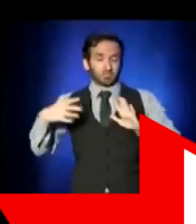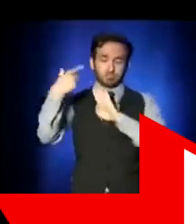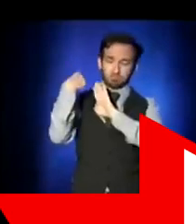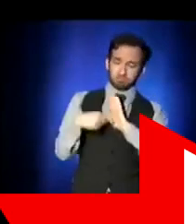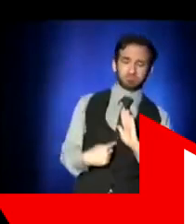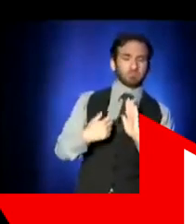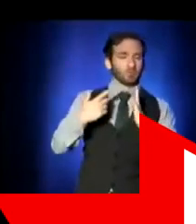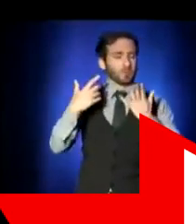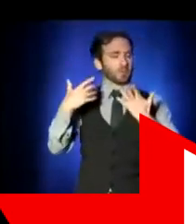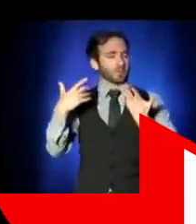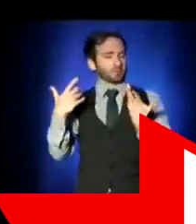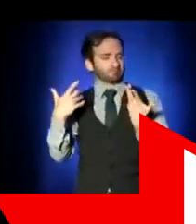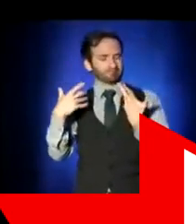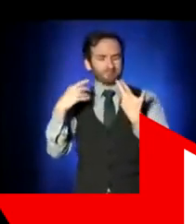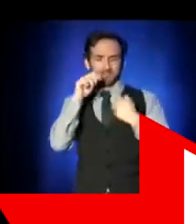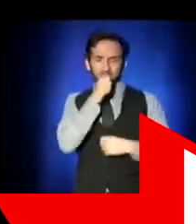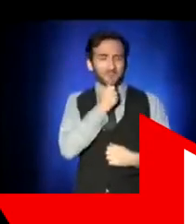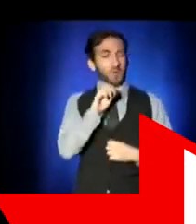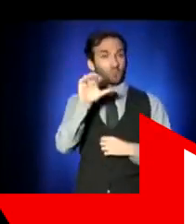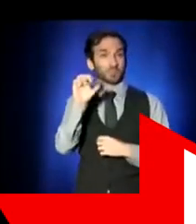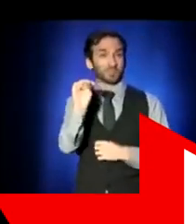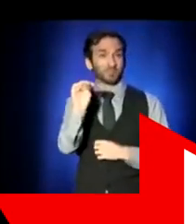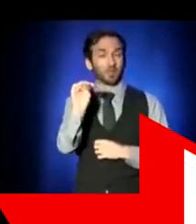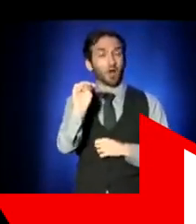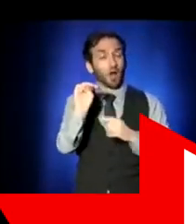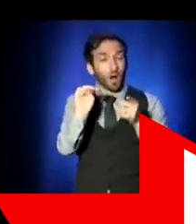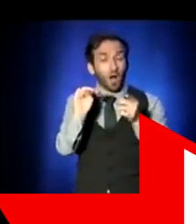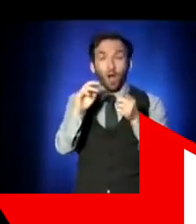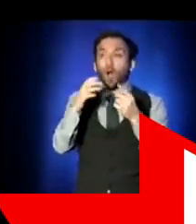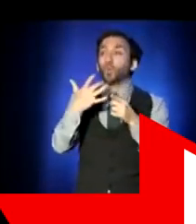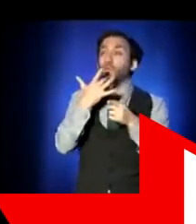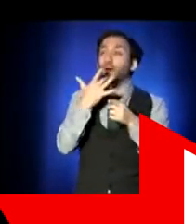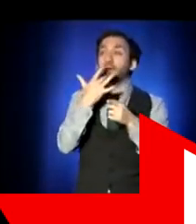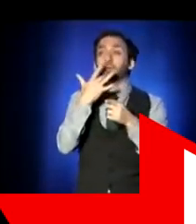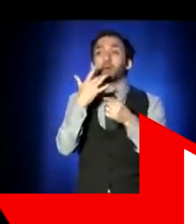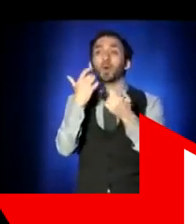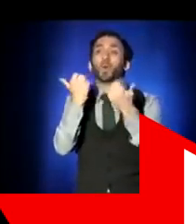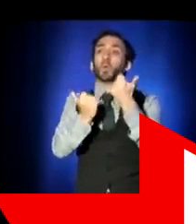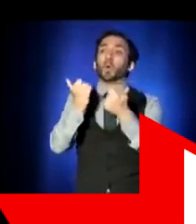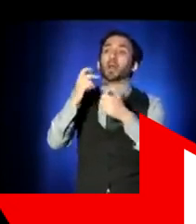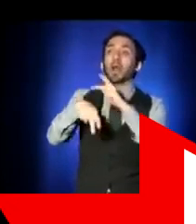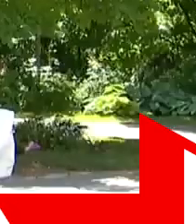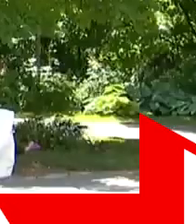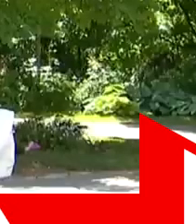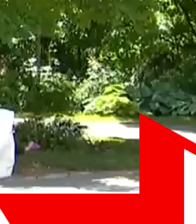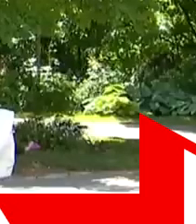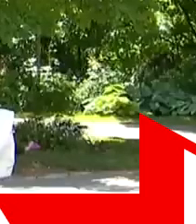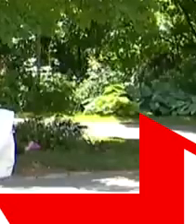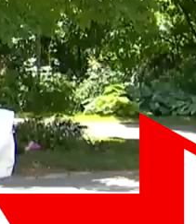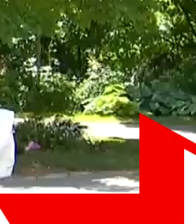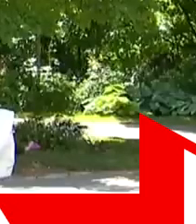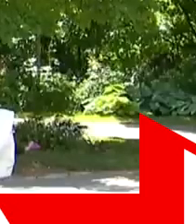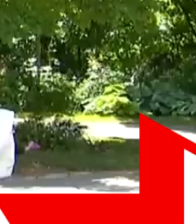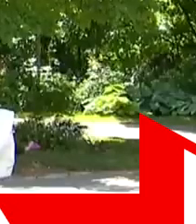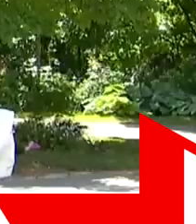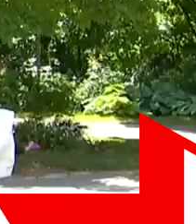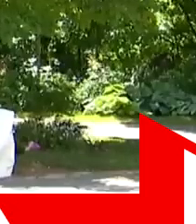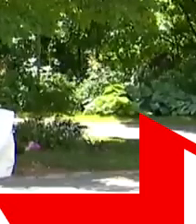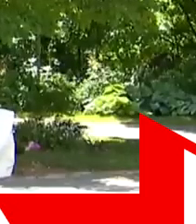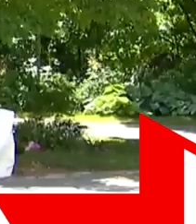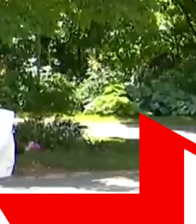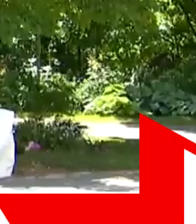racism during my career. Ask me which type of racism. For me, it's racism. Period. El primer ministro Justin Trudeau